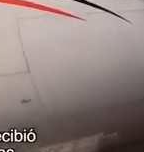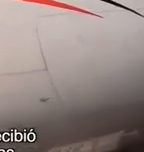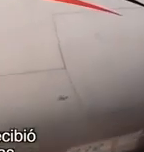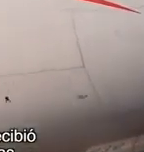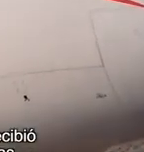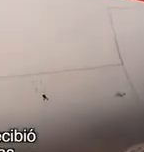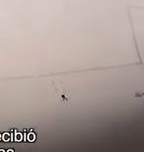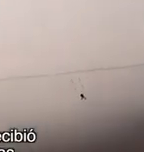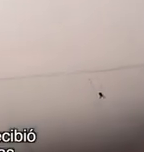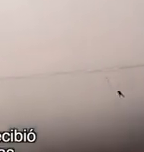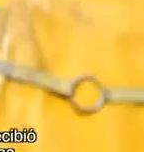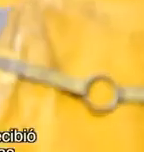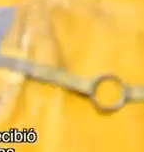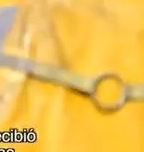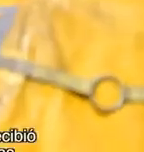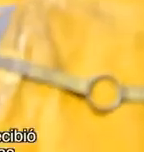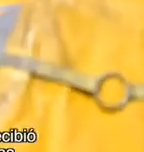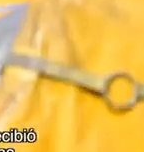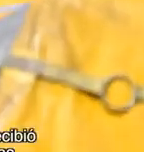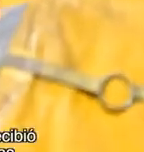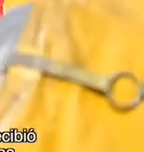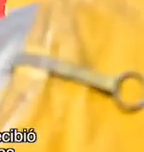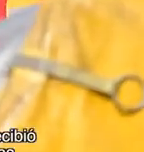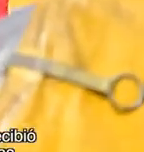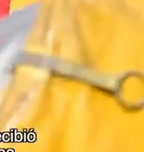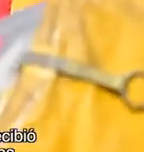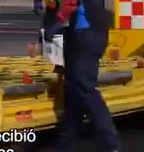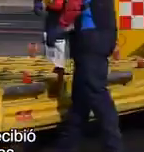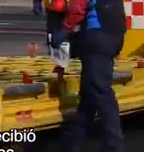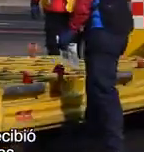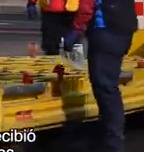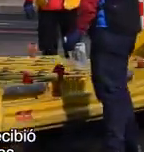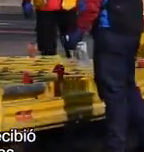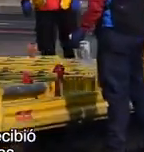Durante esta semana que concluye, México recibió